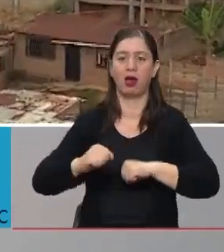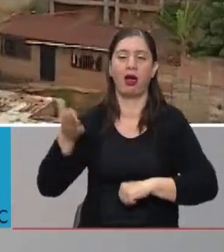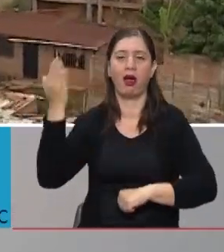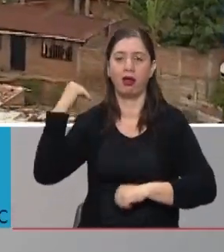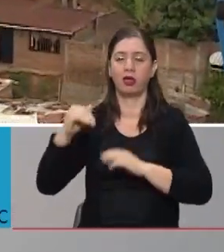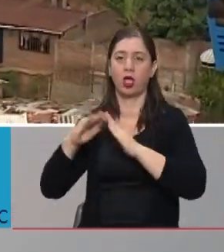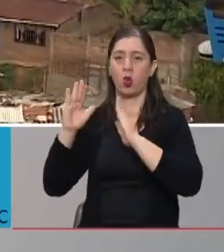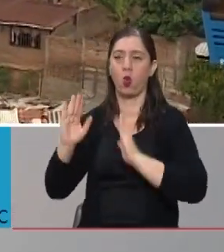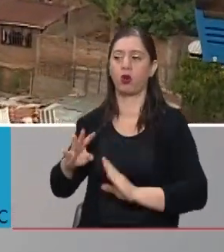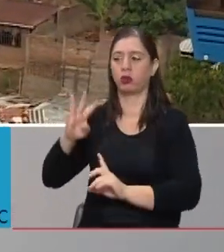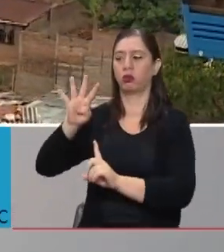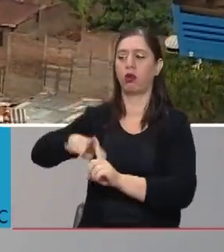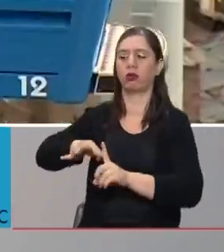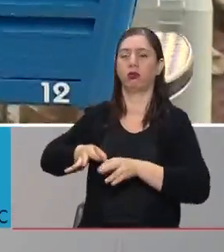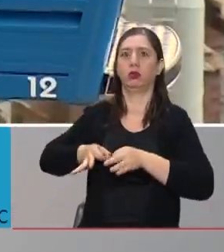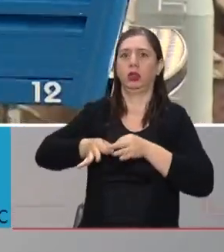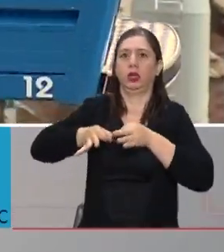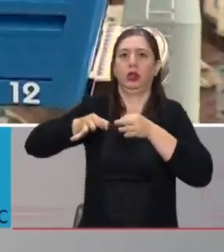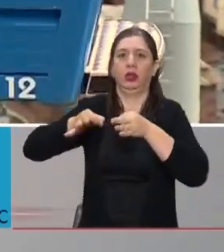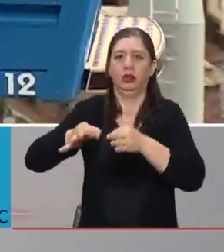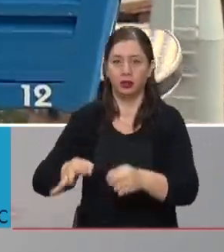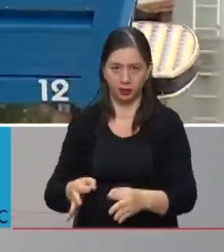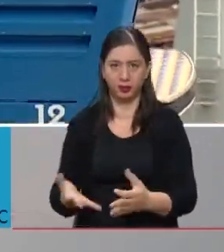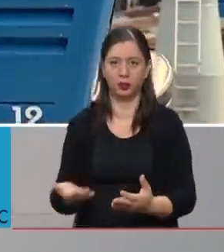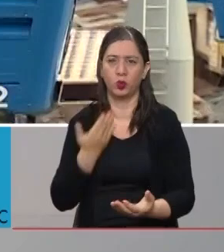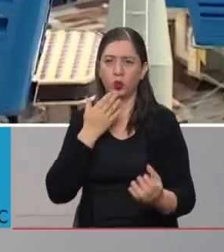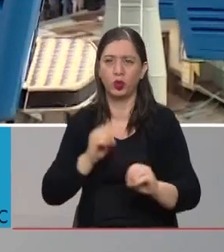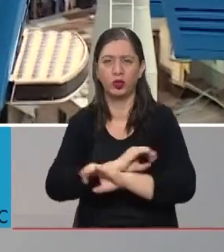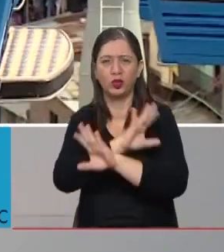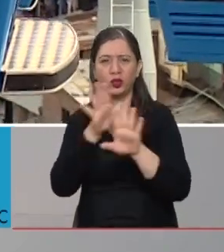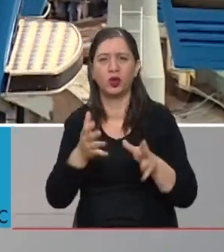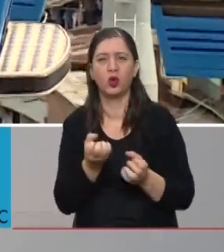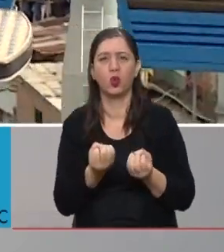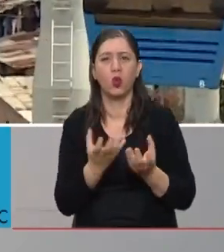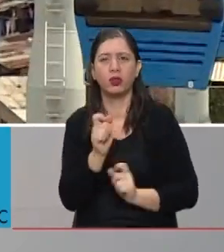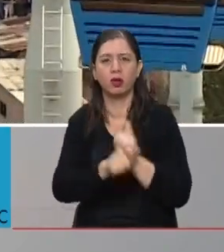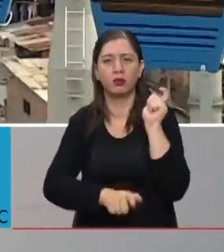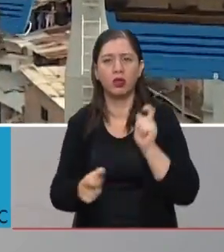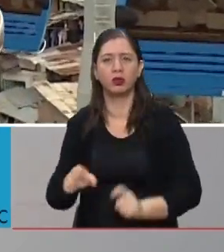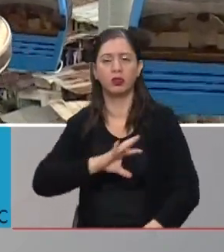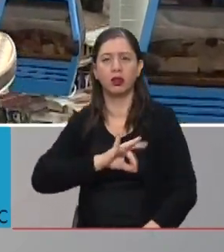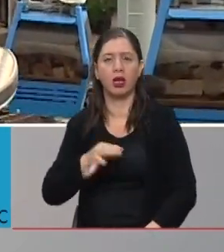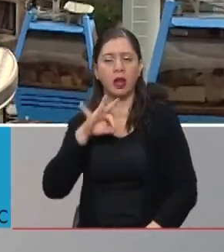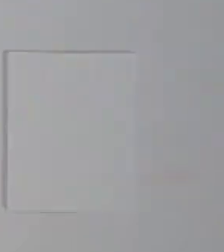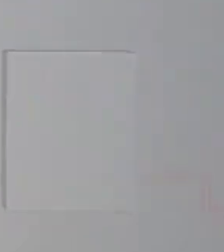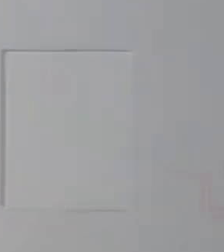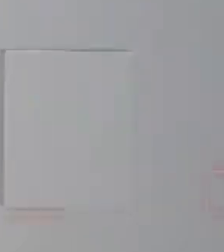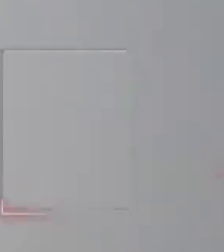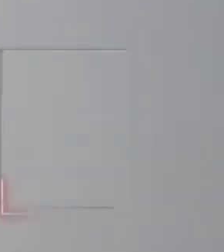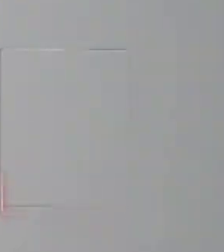retrasado 4 meses este momento. Diego Vázquez, buen día. ¿Cuántos caleños se verán beneficiados de nuevo?